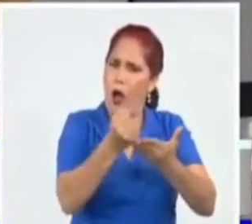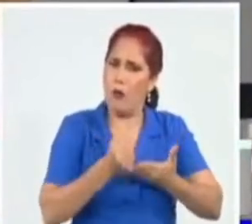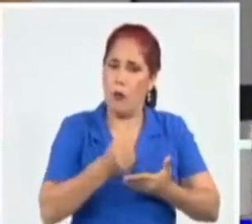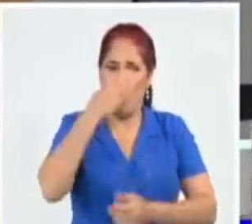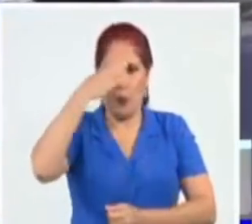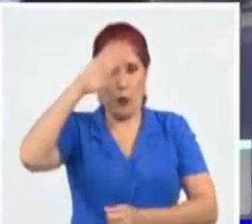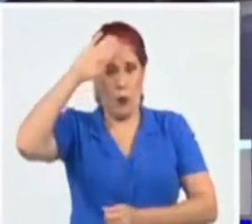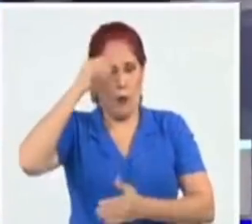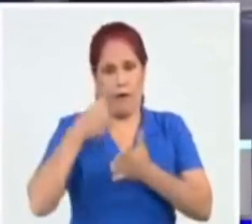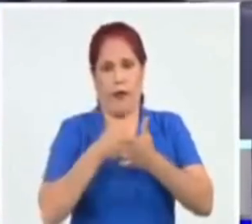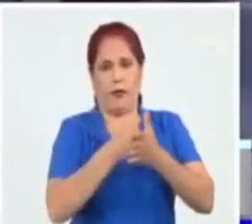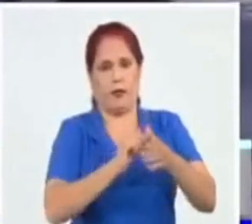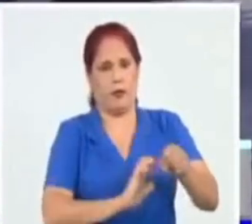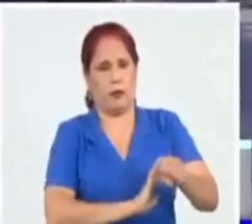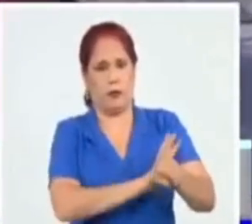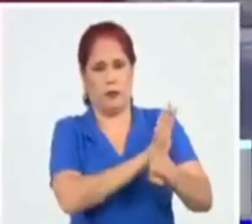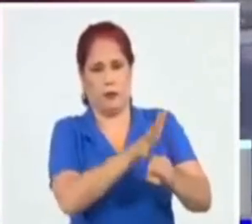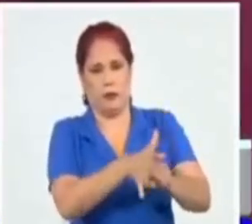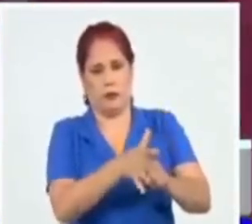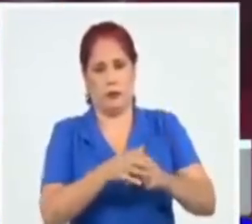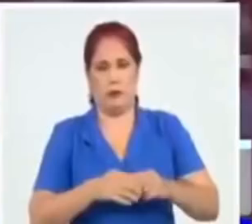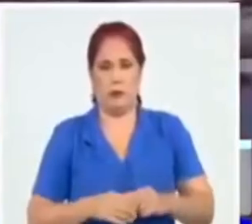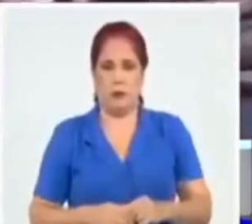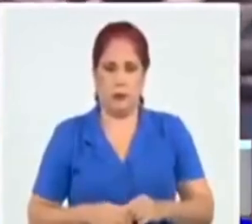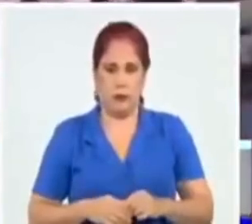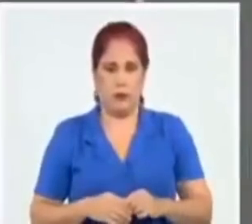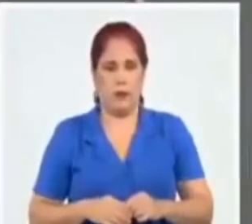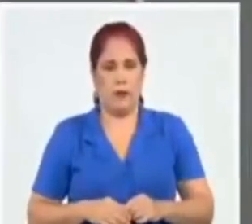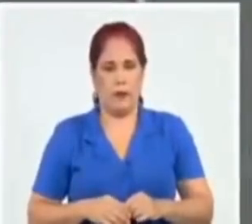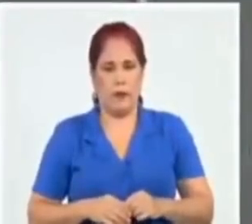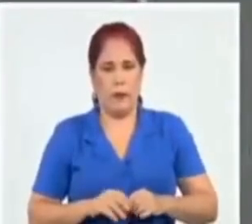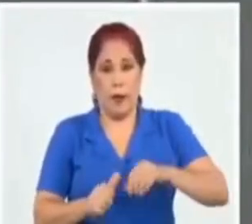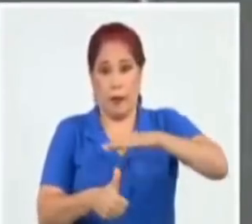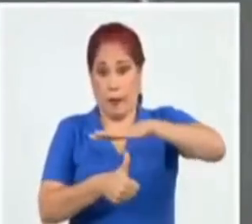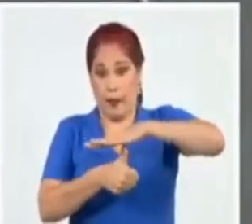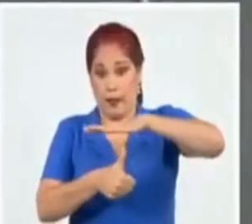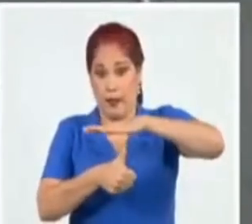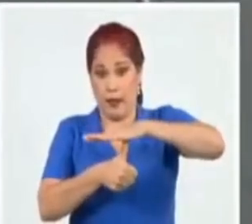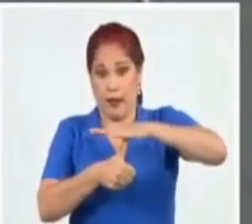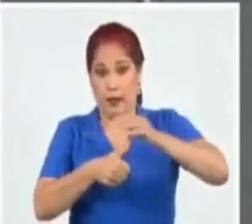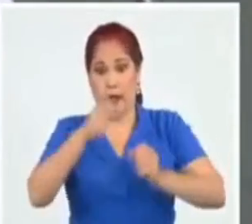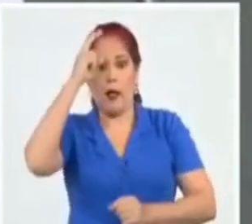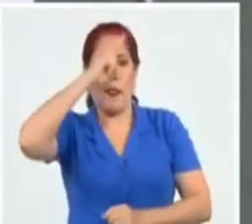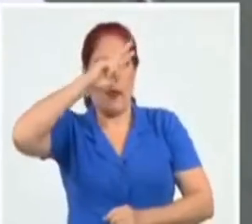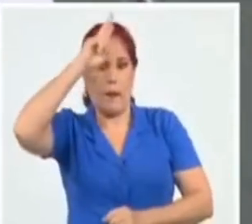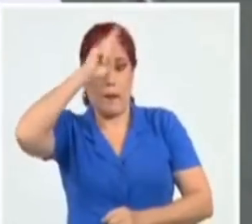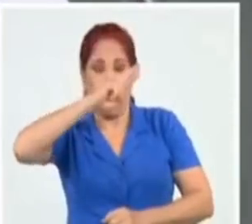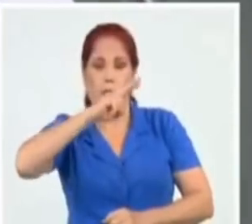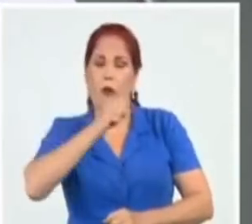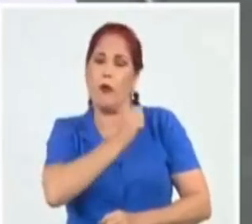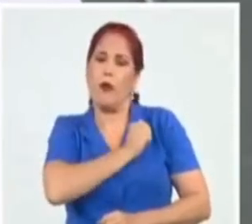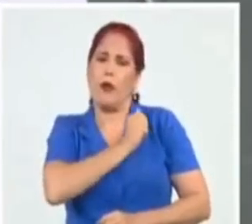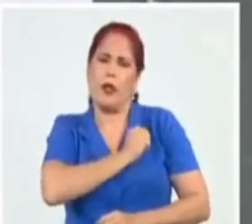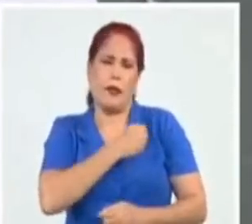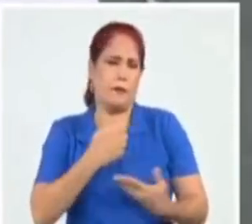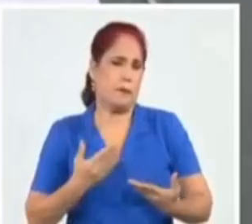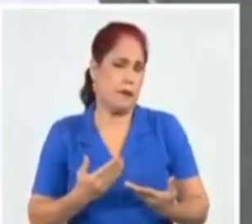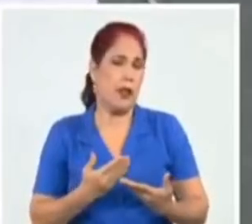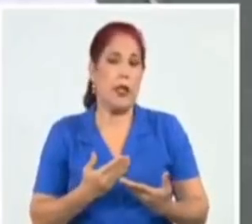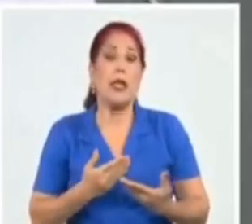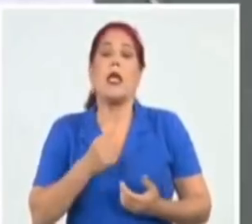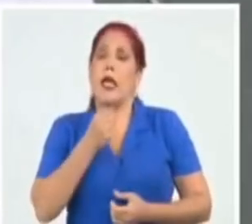a enfrentar la pandemia de COVID-19. El presidente López Obrador ha querido ir más